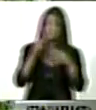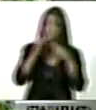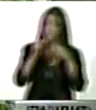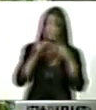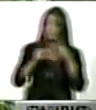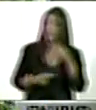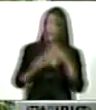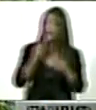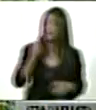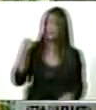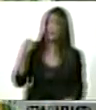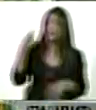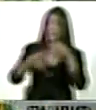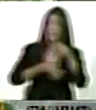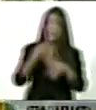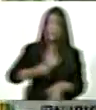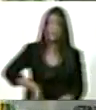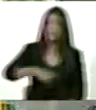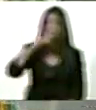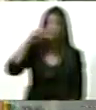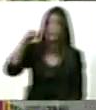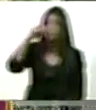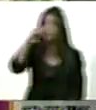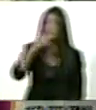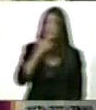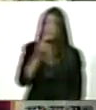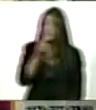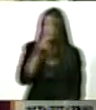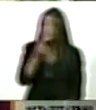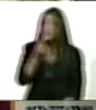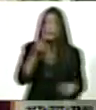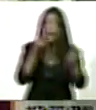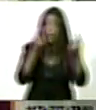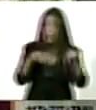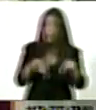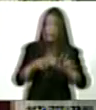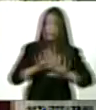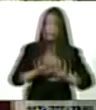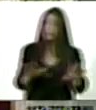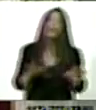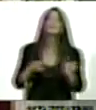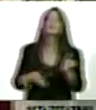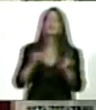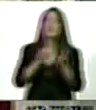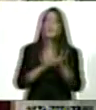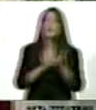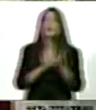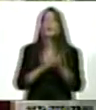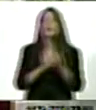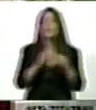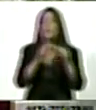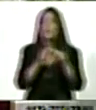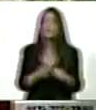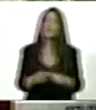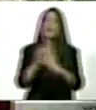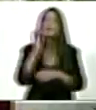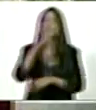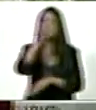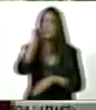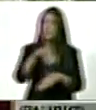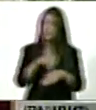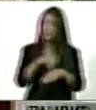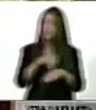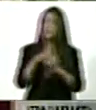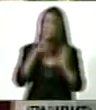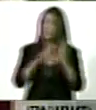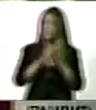que dijo ayer el presidente Nicolás Maduro, que ya estaban a punto de llegar a un acuerdo y devolver a la constitucionalidad la Asamblea Nacional. De